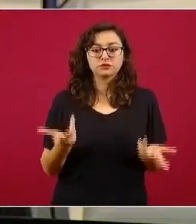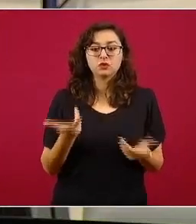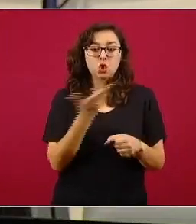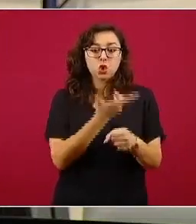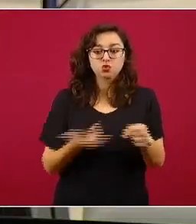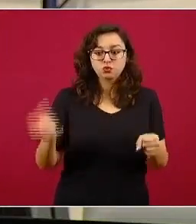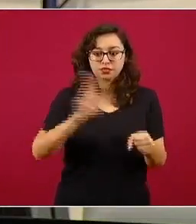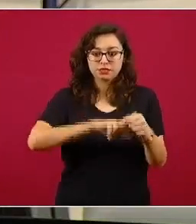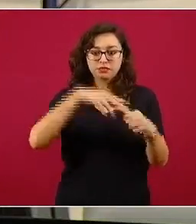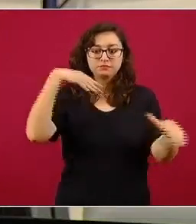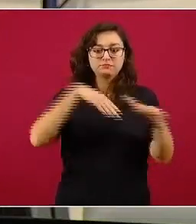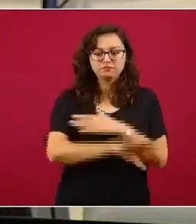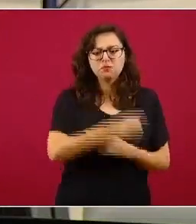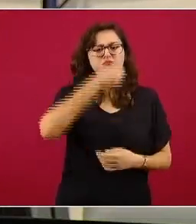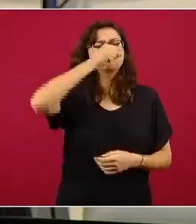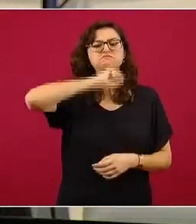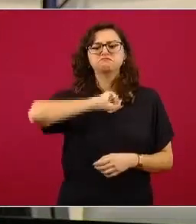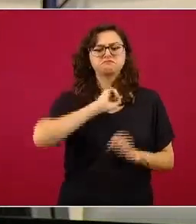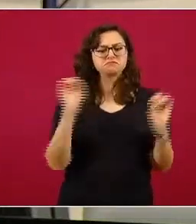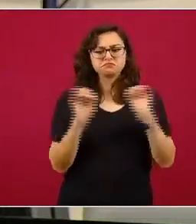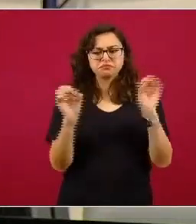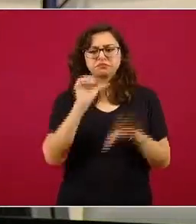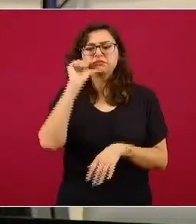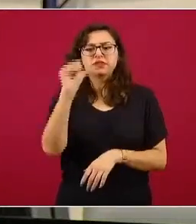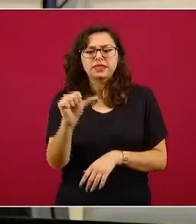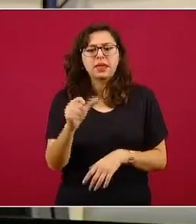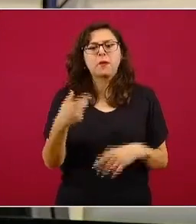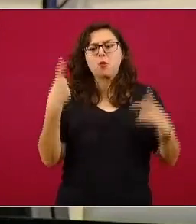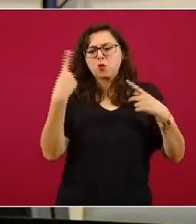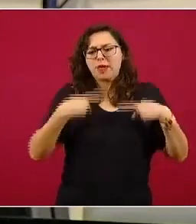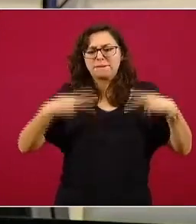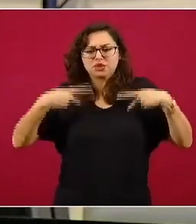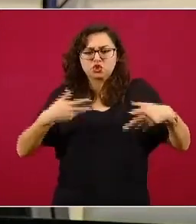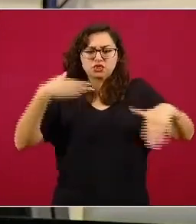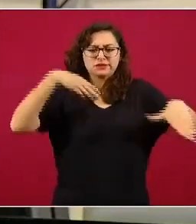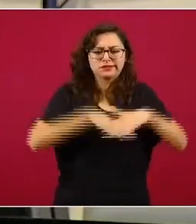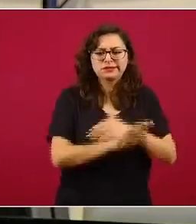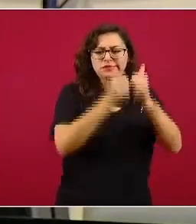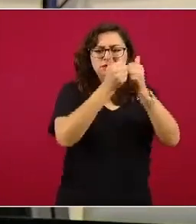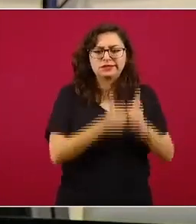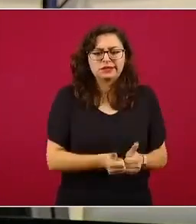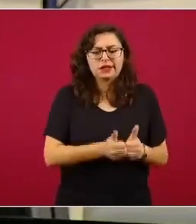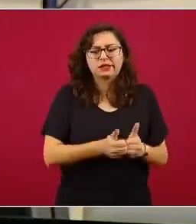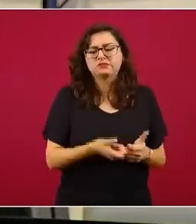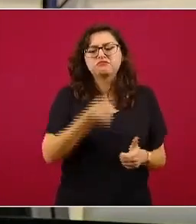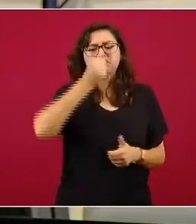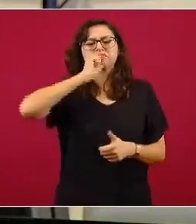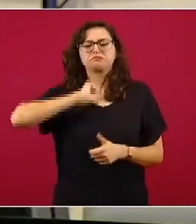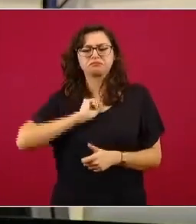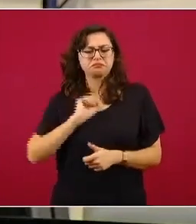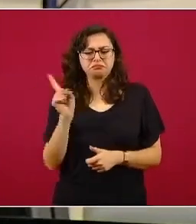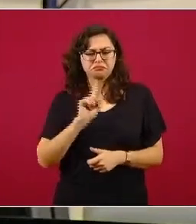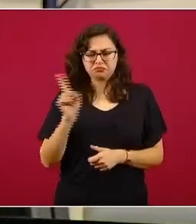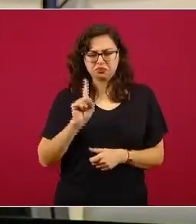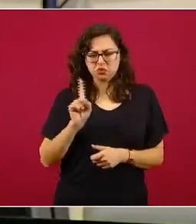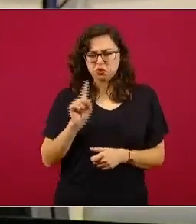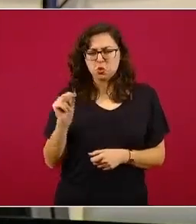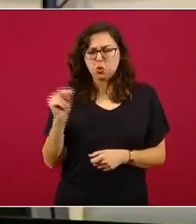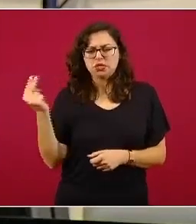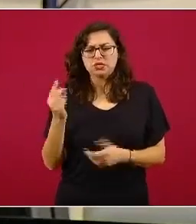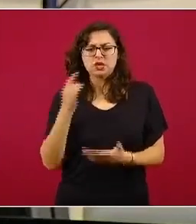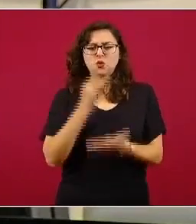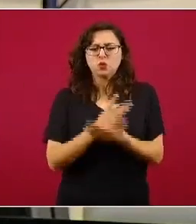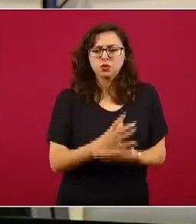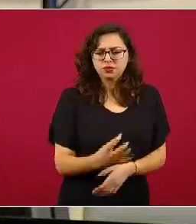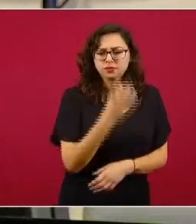intubación, ¿cuál es el promedio de estancia? ¿Qué tiempo está una persona sin intubación que no ameritó